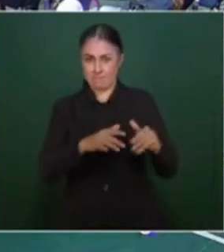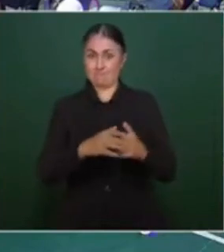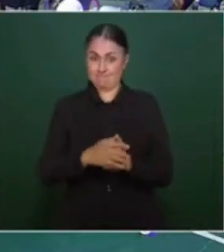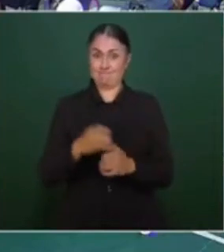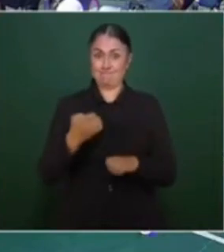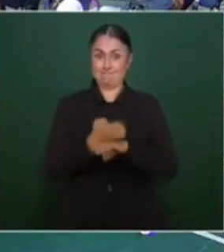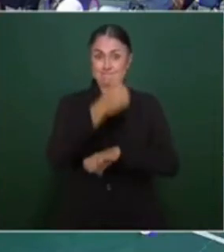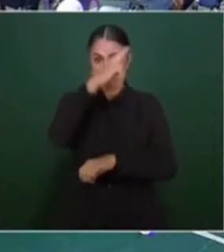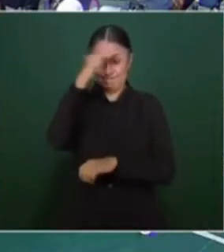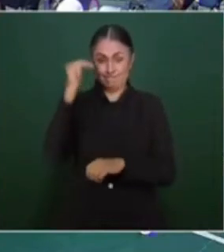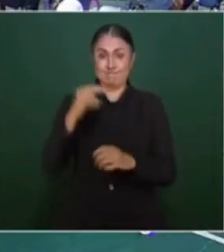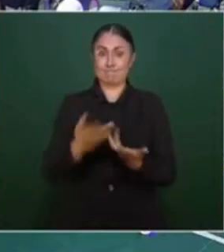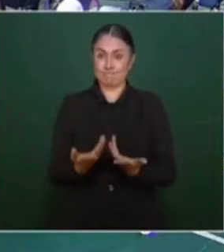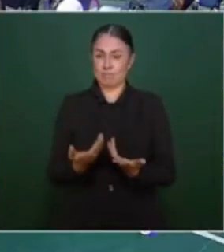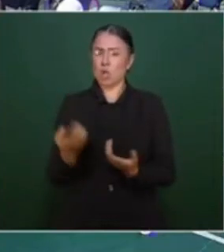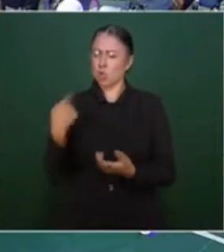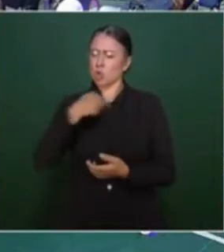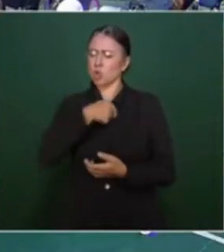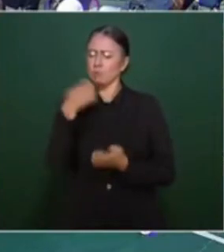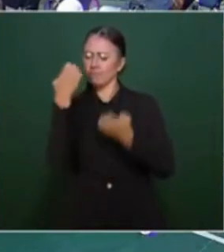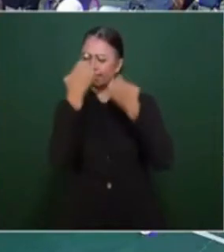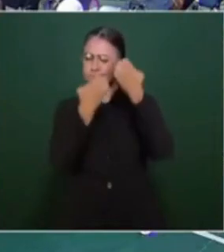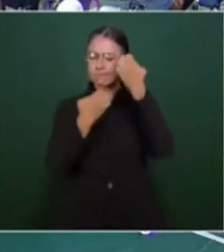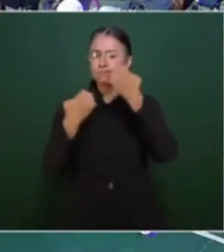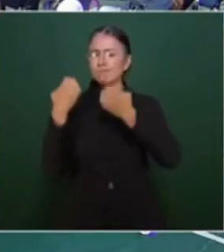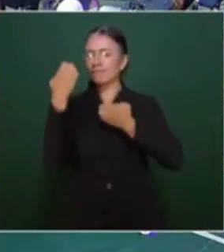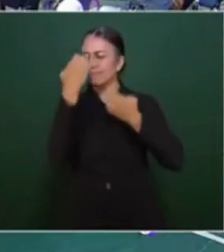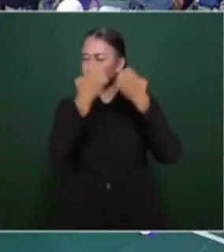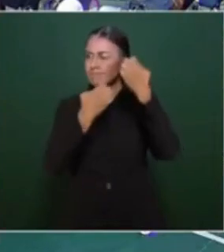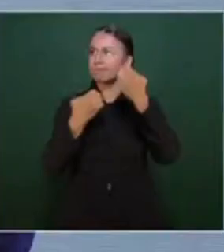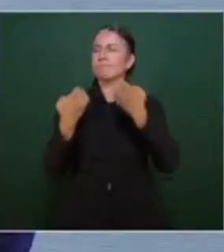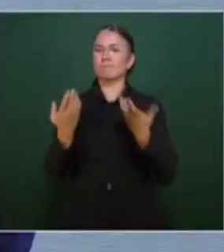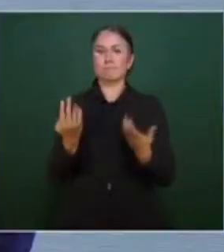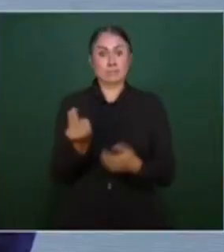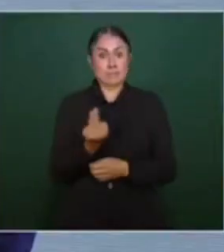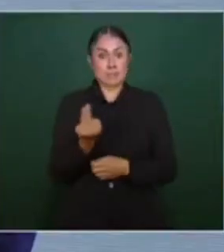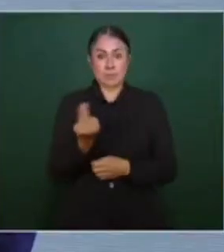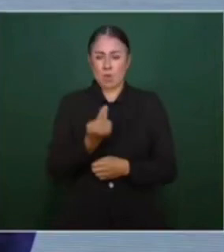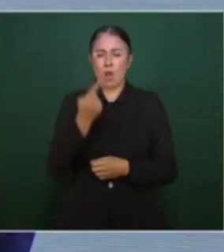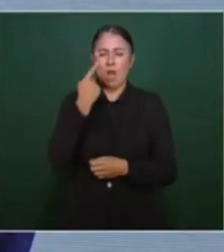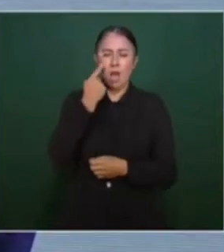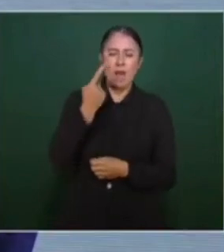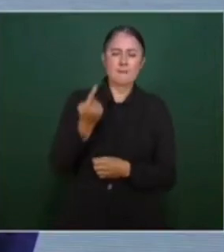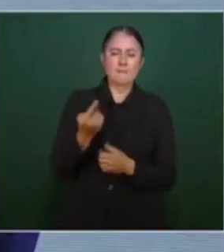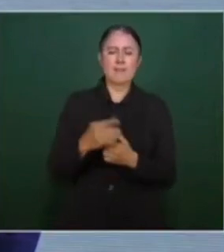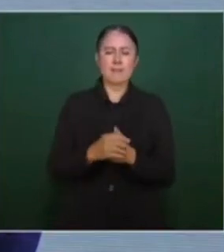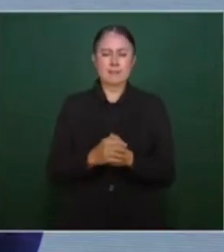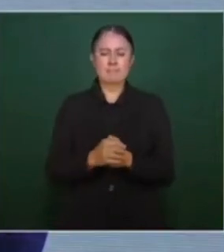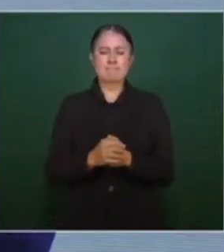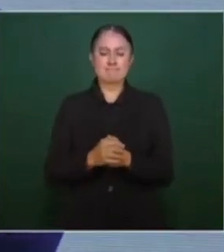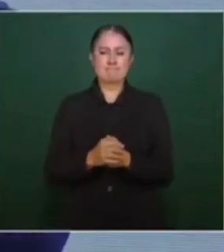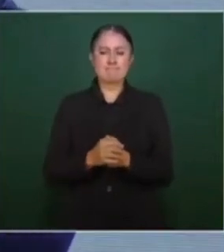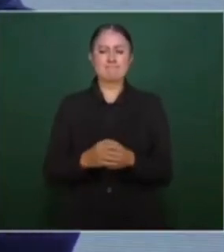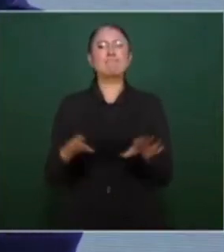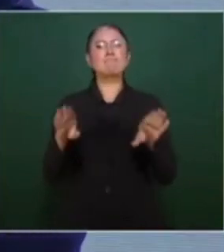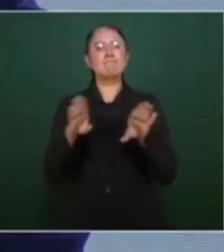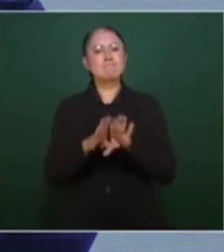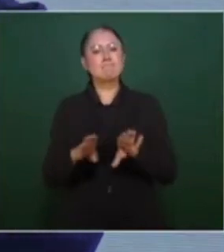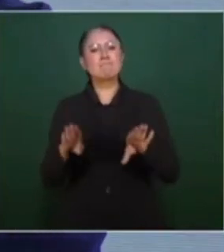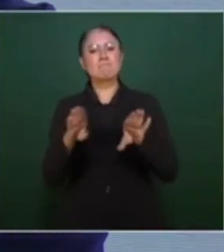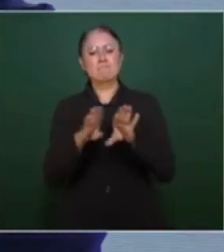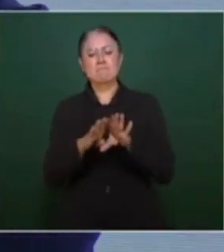Eso lo vamos a analizar. Tenemos que ver también cómo está el